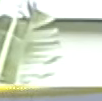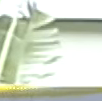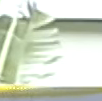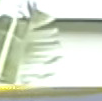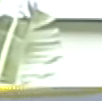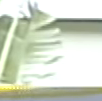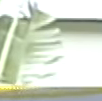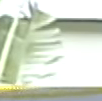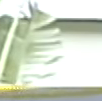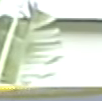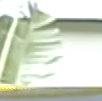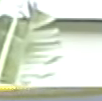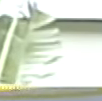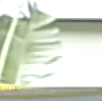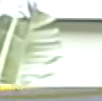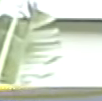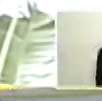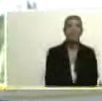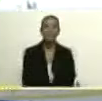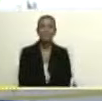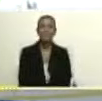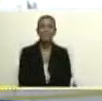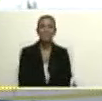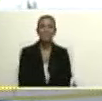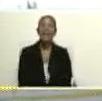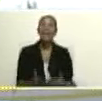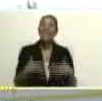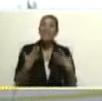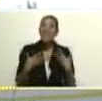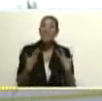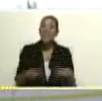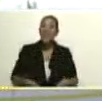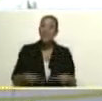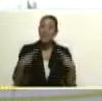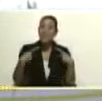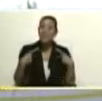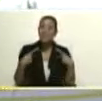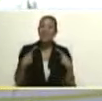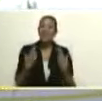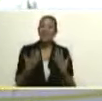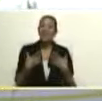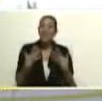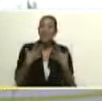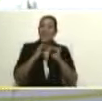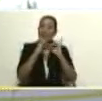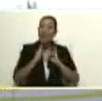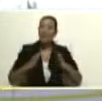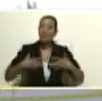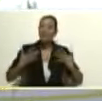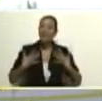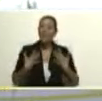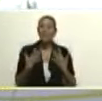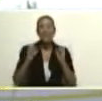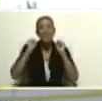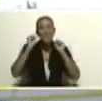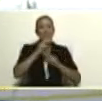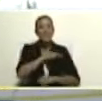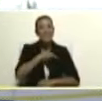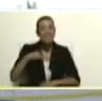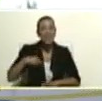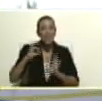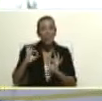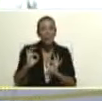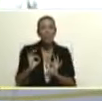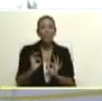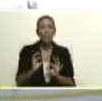y que viva la vida, siempre que viva la vida. El grupo Lo Nuestro,